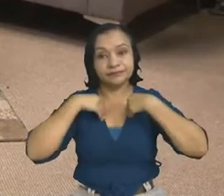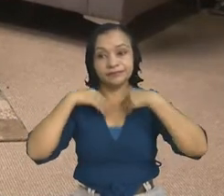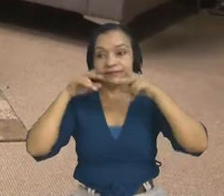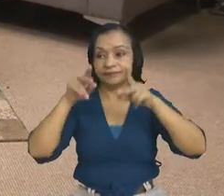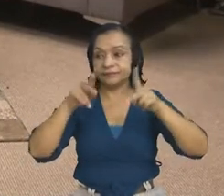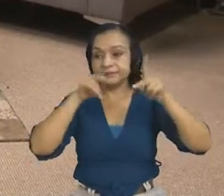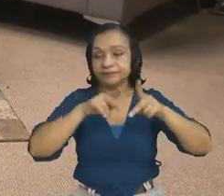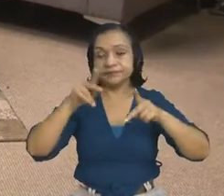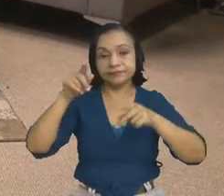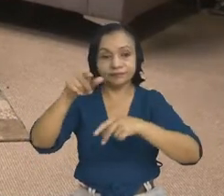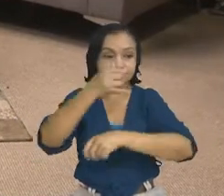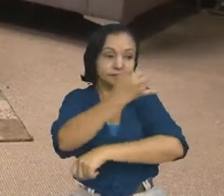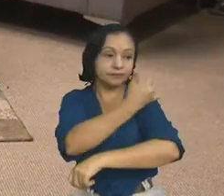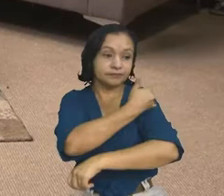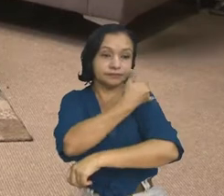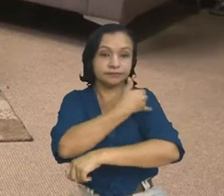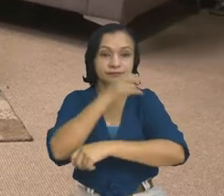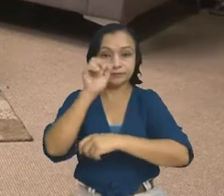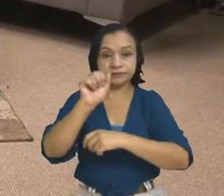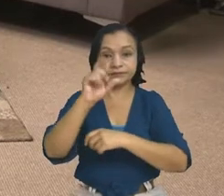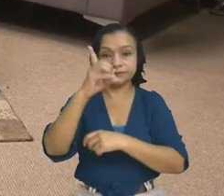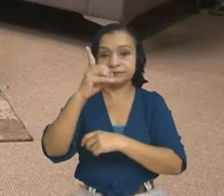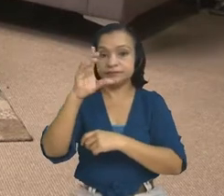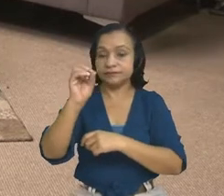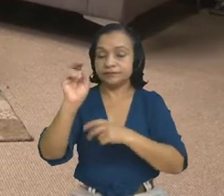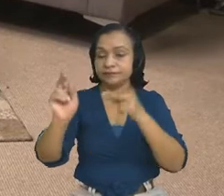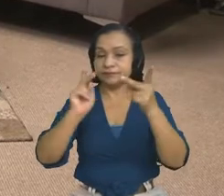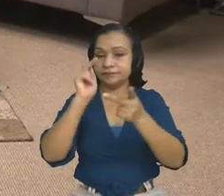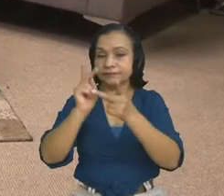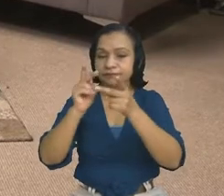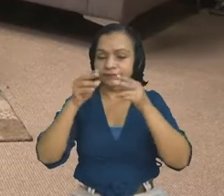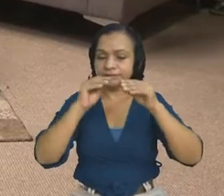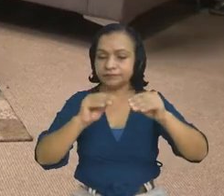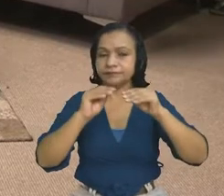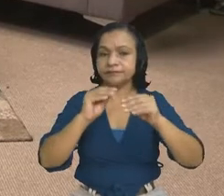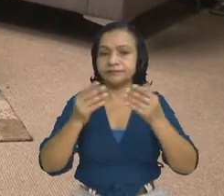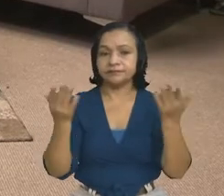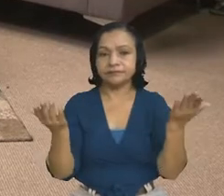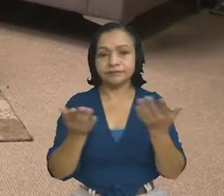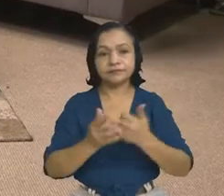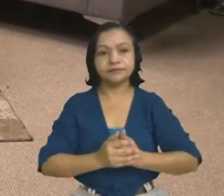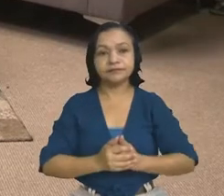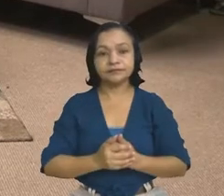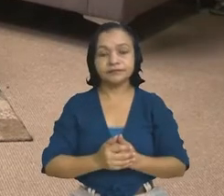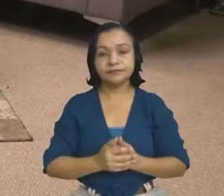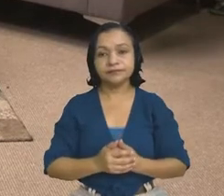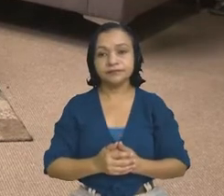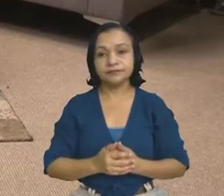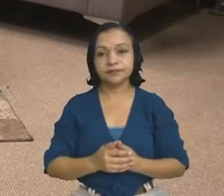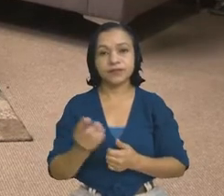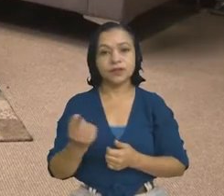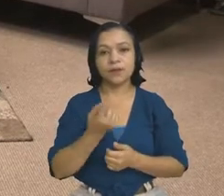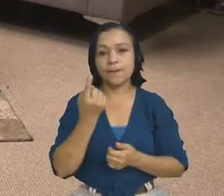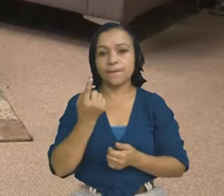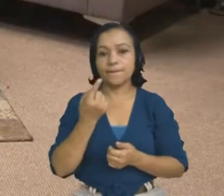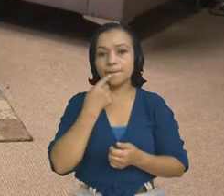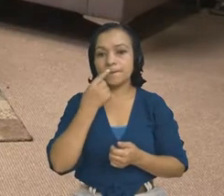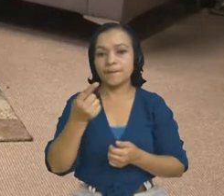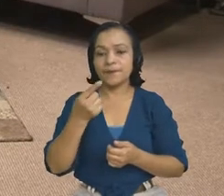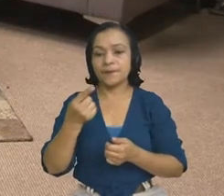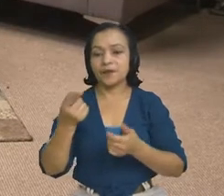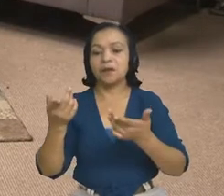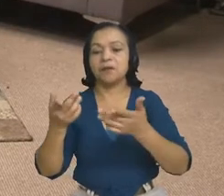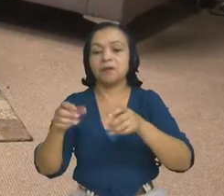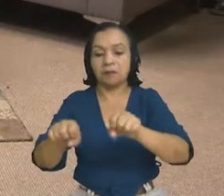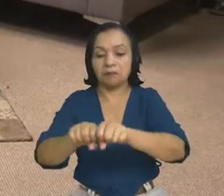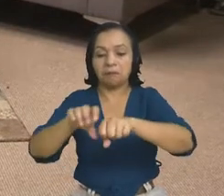Chavarría da un abordaje totalmente integral. Y eso tiene que ver, como vos decís, de no solo disponer de algo, de un equipo